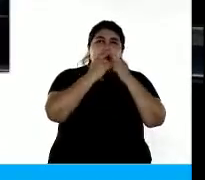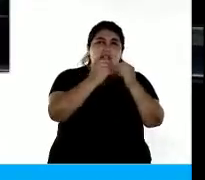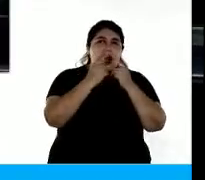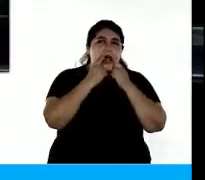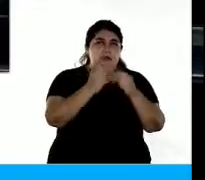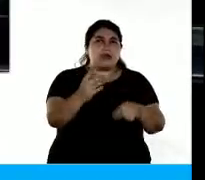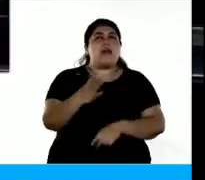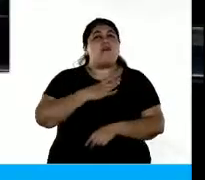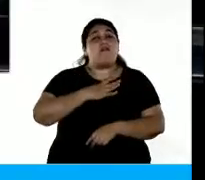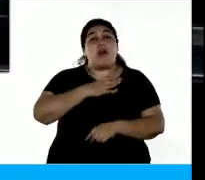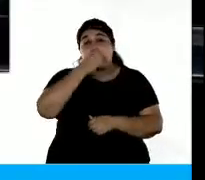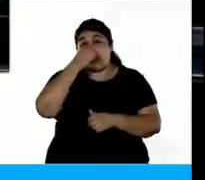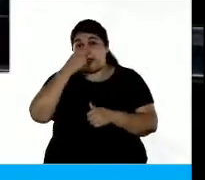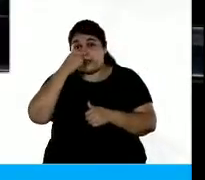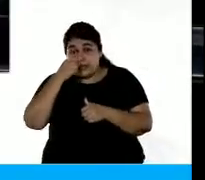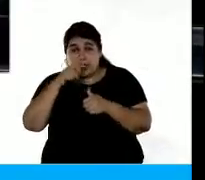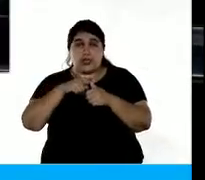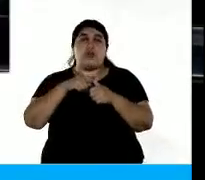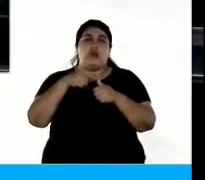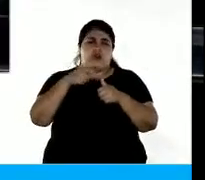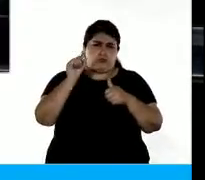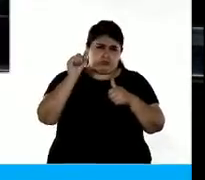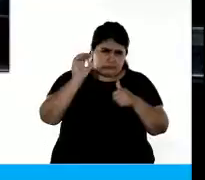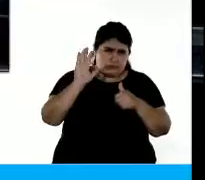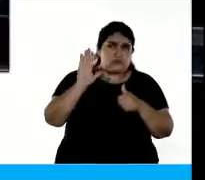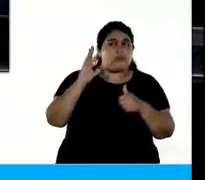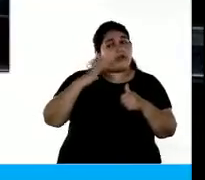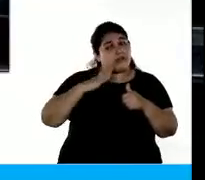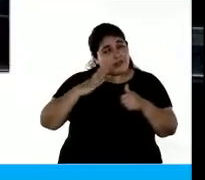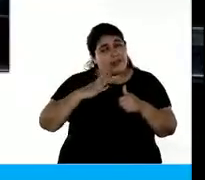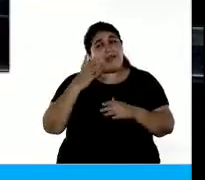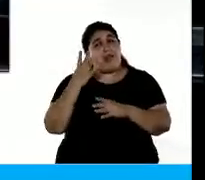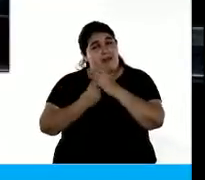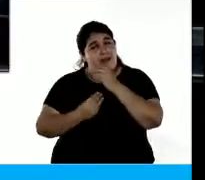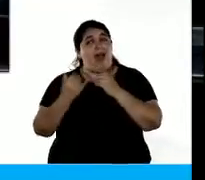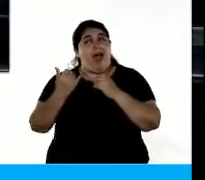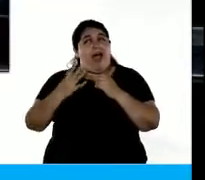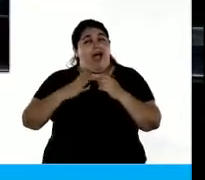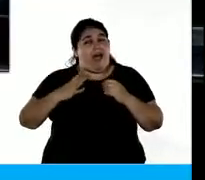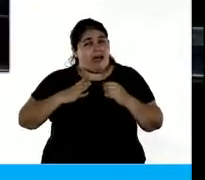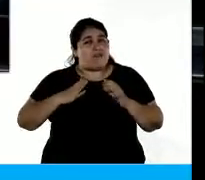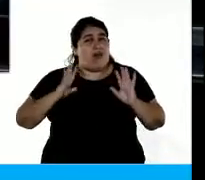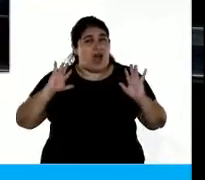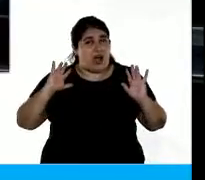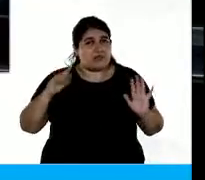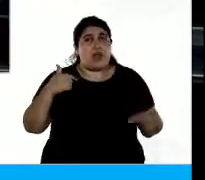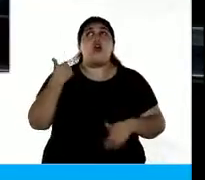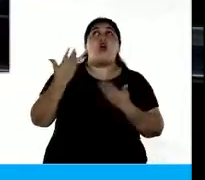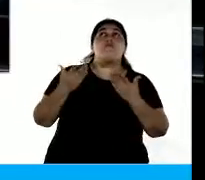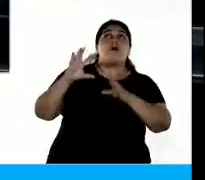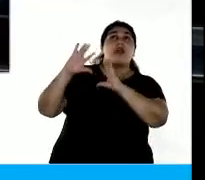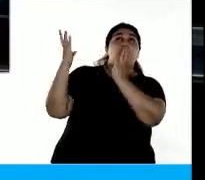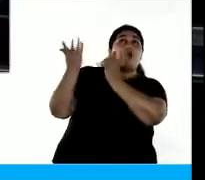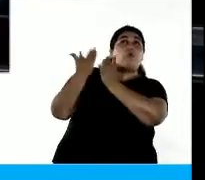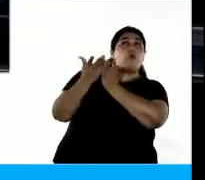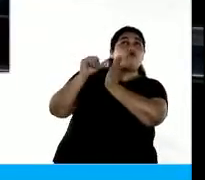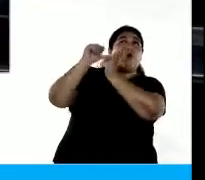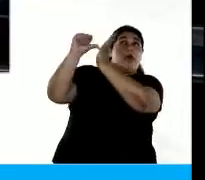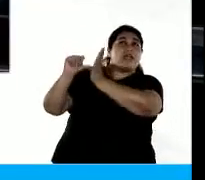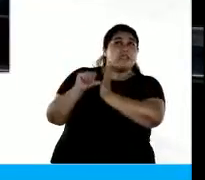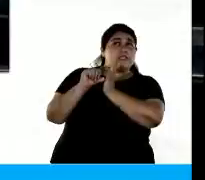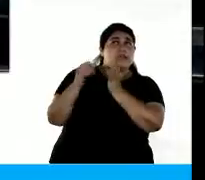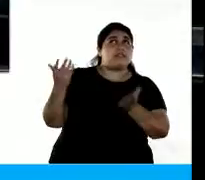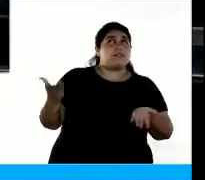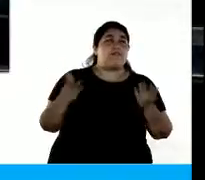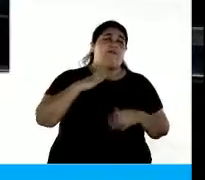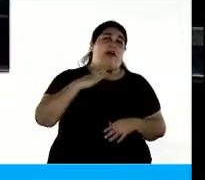testeos los hubo y sigue habiendo falta de testeos cuando uno se compara con el mundo la